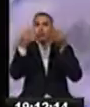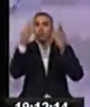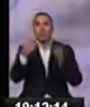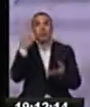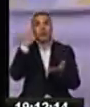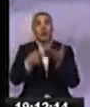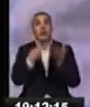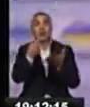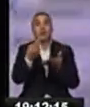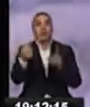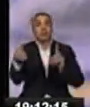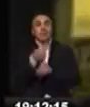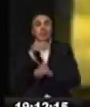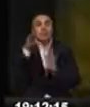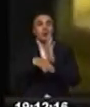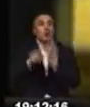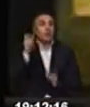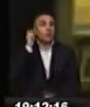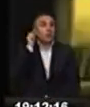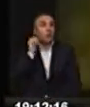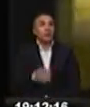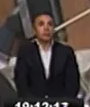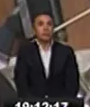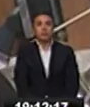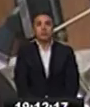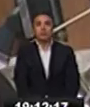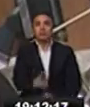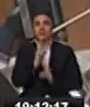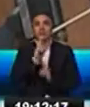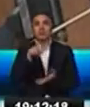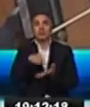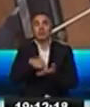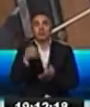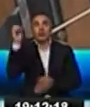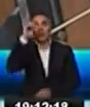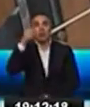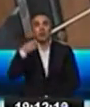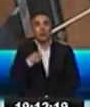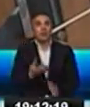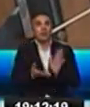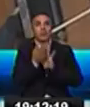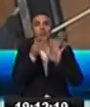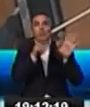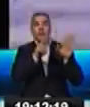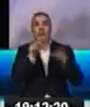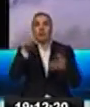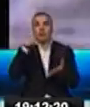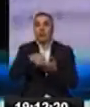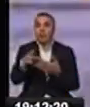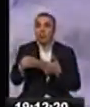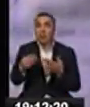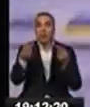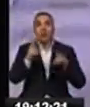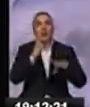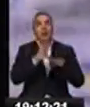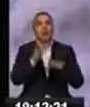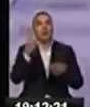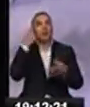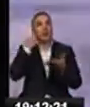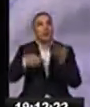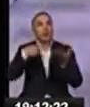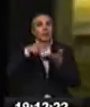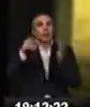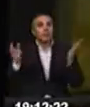programas de erradicación de violencia de género. Hay respuesta a nuestra observación, hay un incremento de $700,000. Hablaba también del rubro para el pago